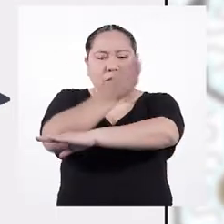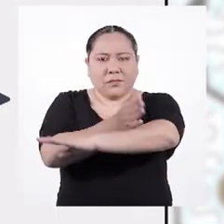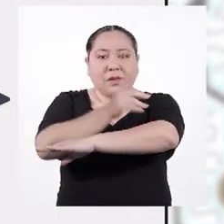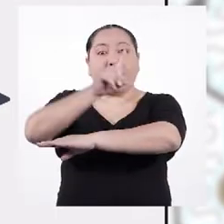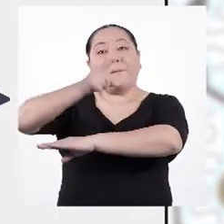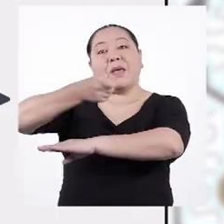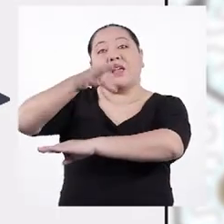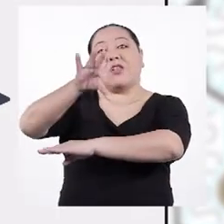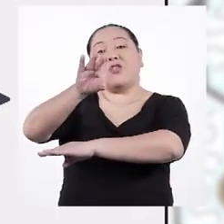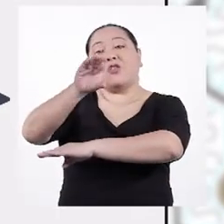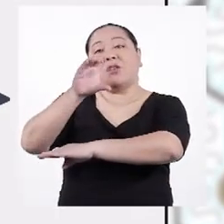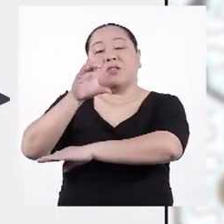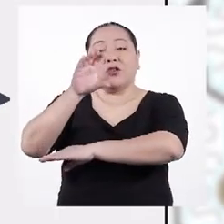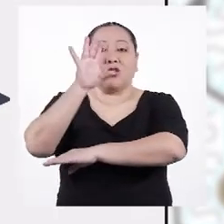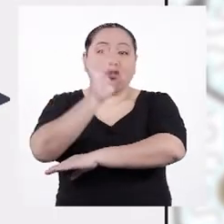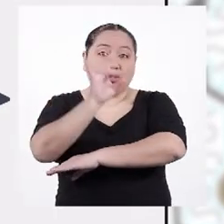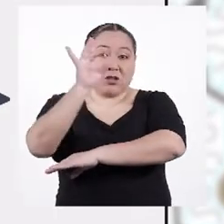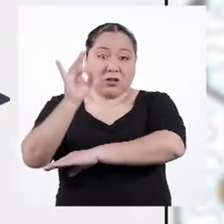1998.